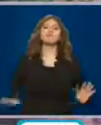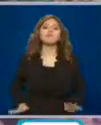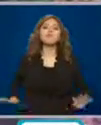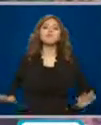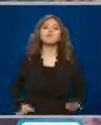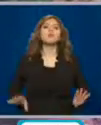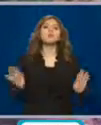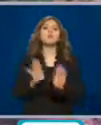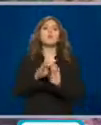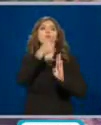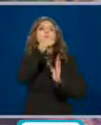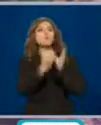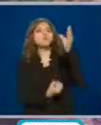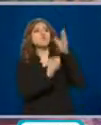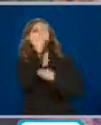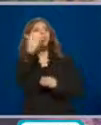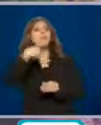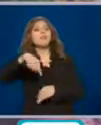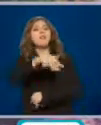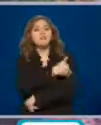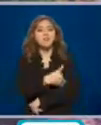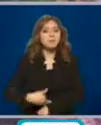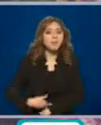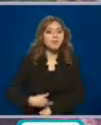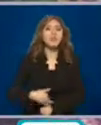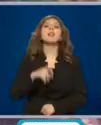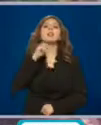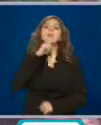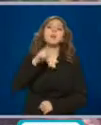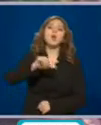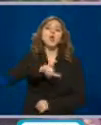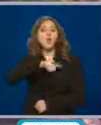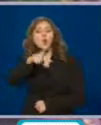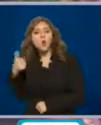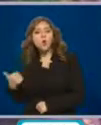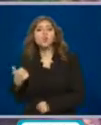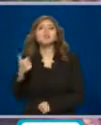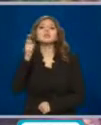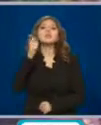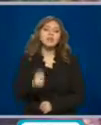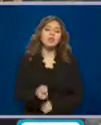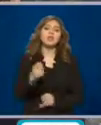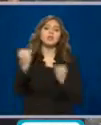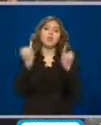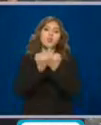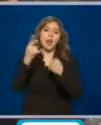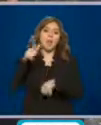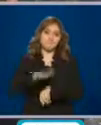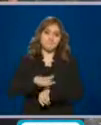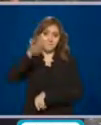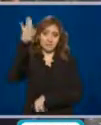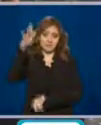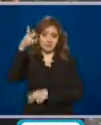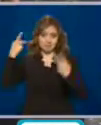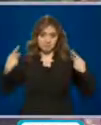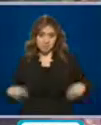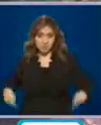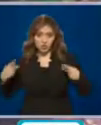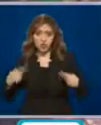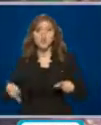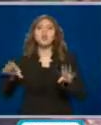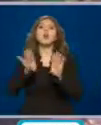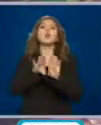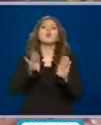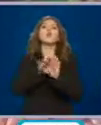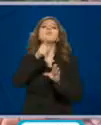pues, a los miembros de la familia, ¿no? También tenemos otros elementos en el sentido de que también hay más personas en la toma de decisiones. Por